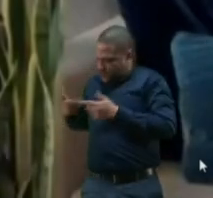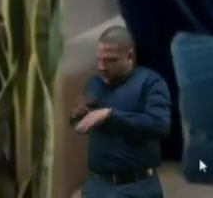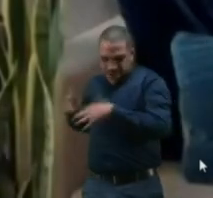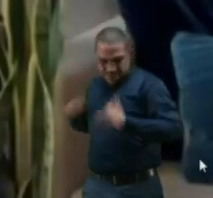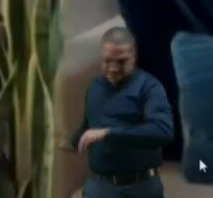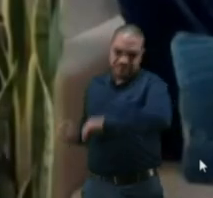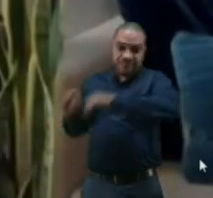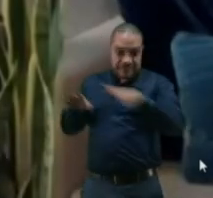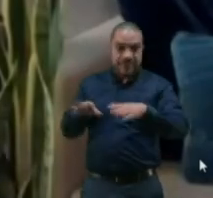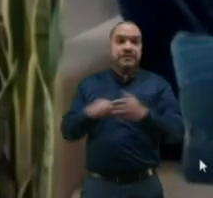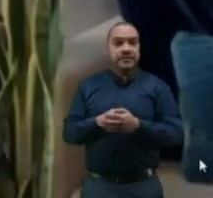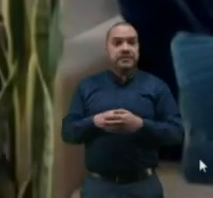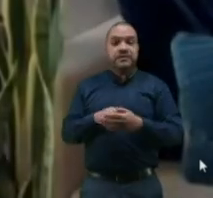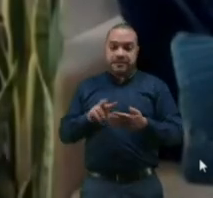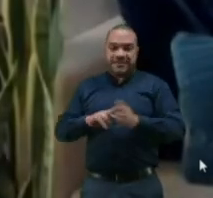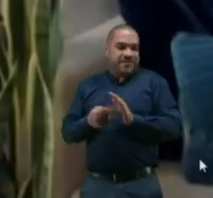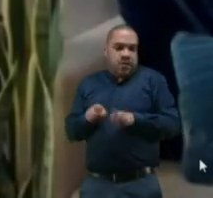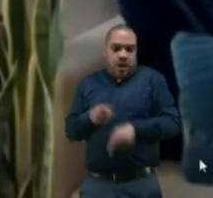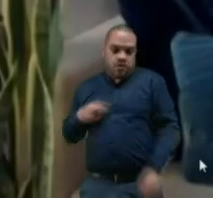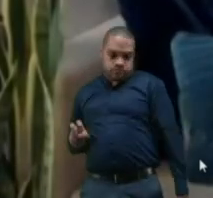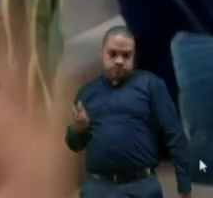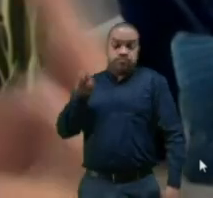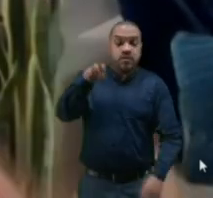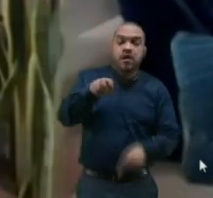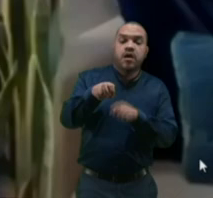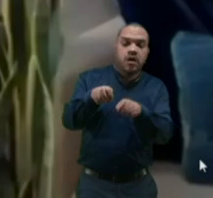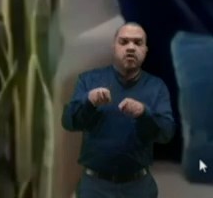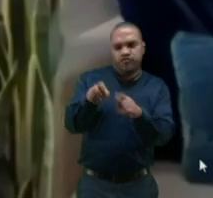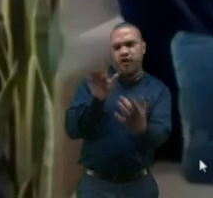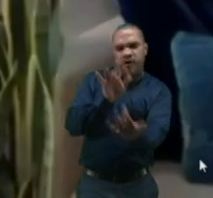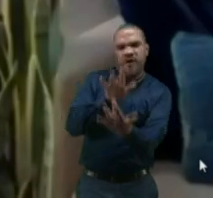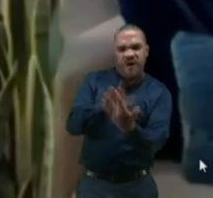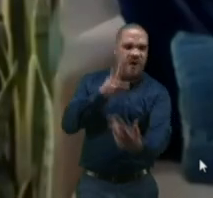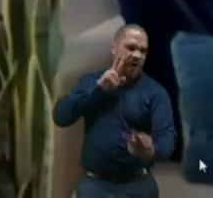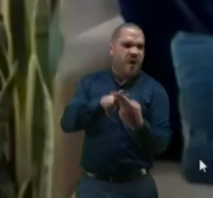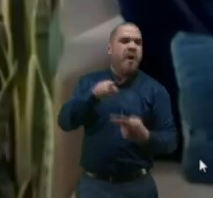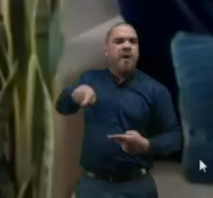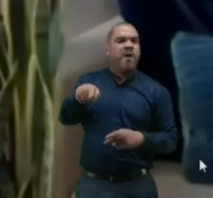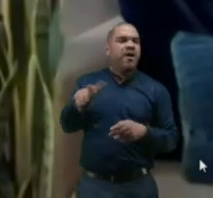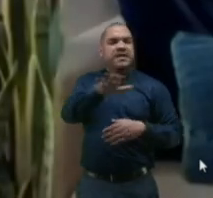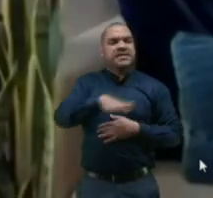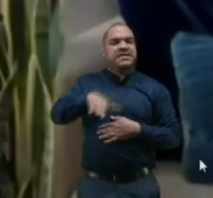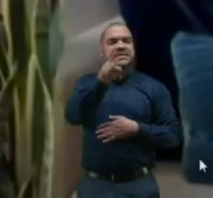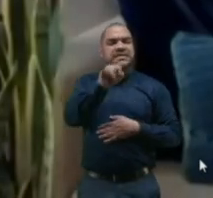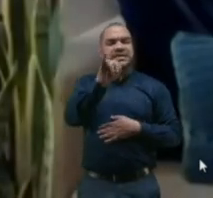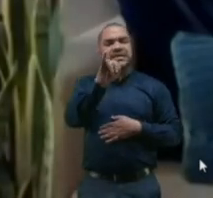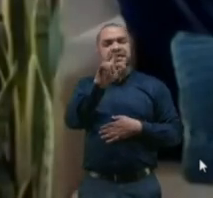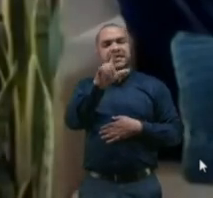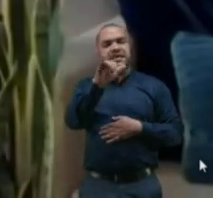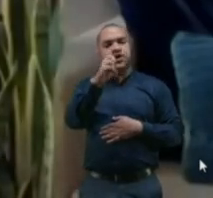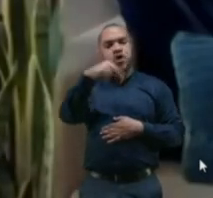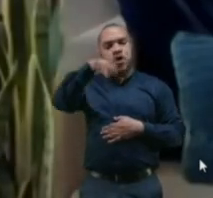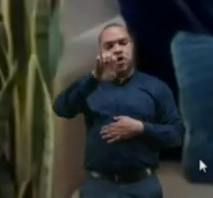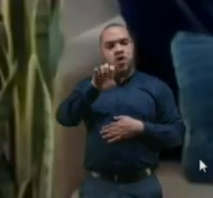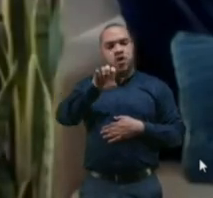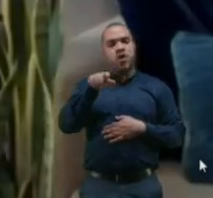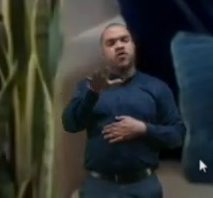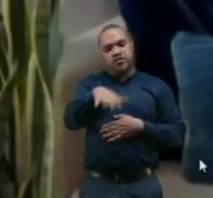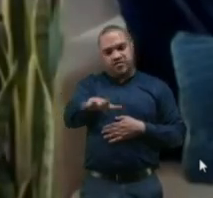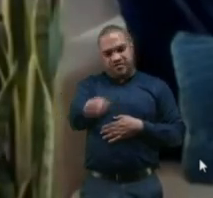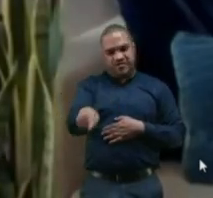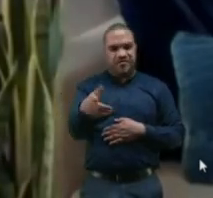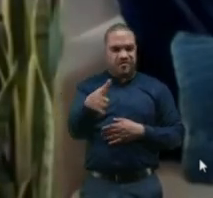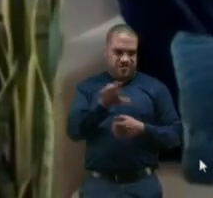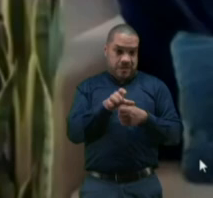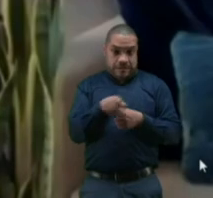yo tenía en estados unidos y en silicon valley y que bueno silicon valley todavía sigue siendo un ecosistema muy fértil para el emprendedor